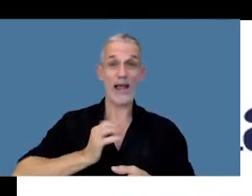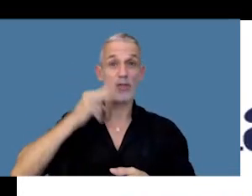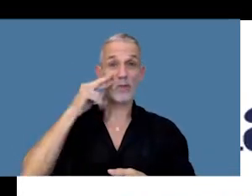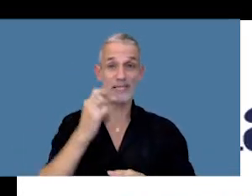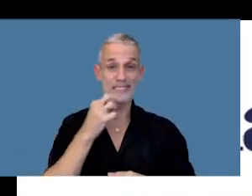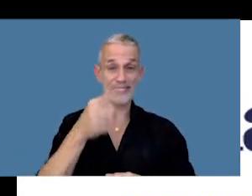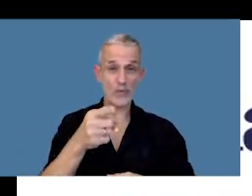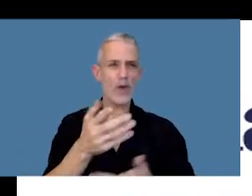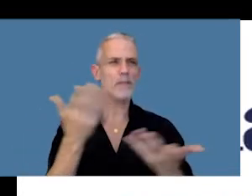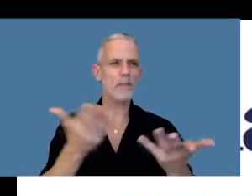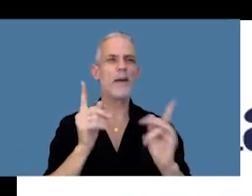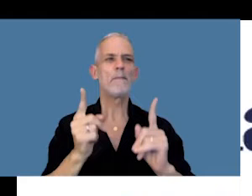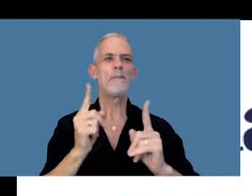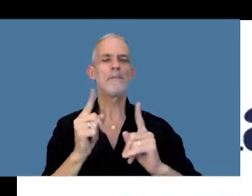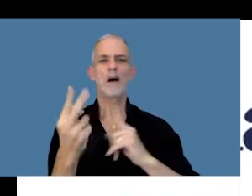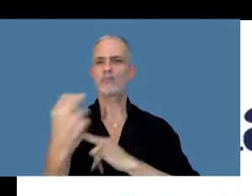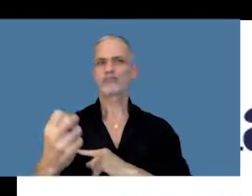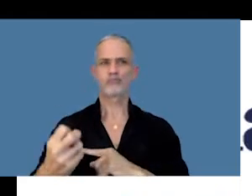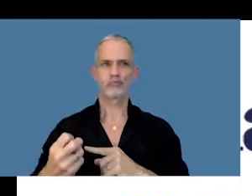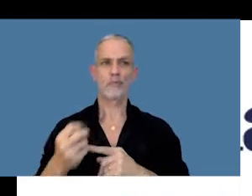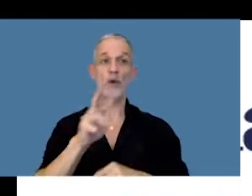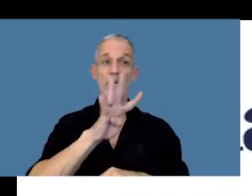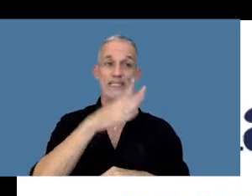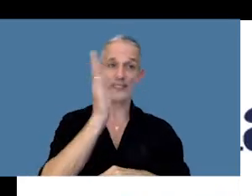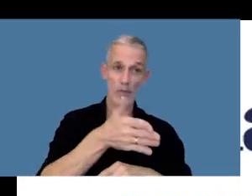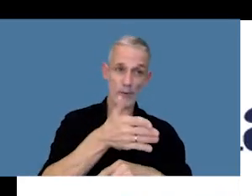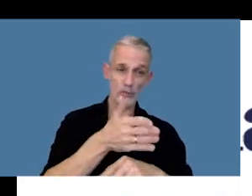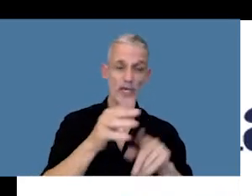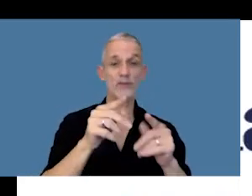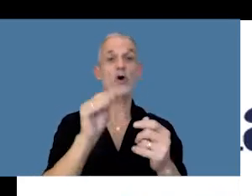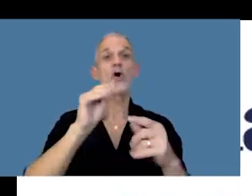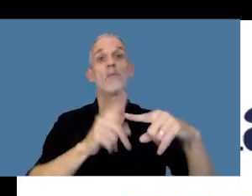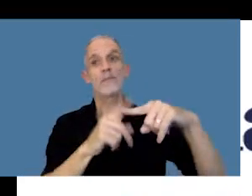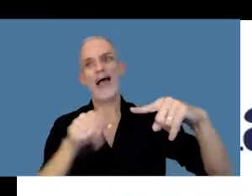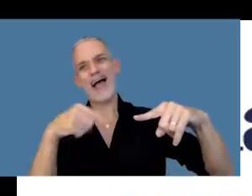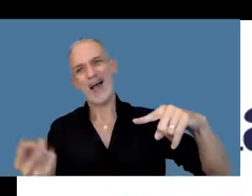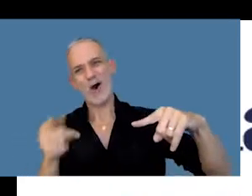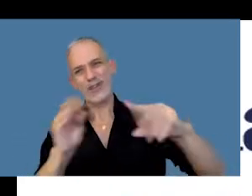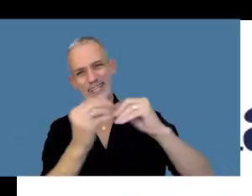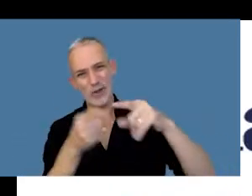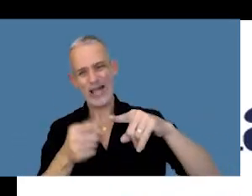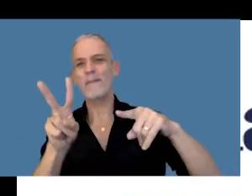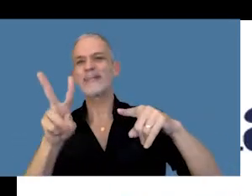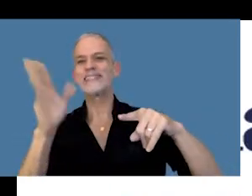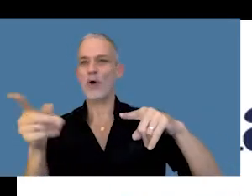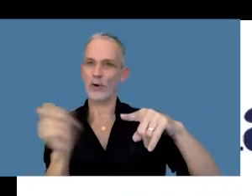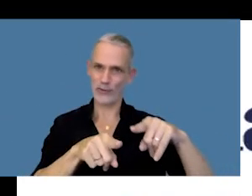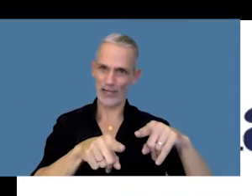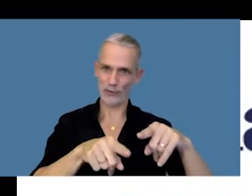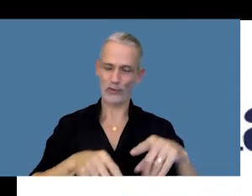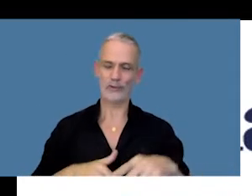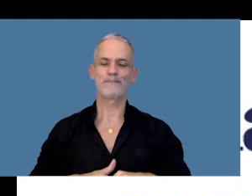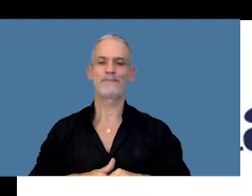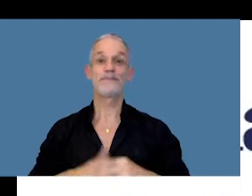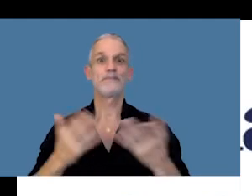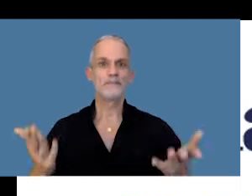se aplica la misma percepción, 45% y otra de 25%. ¿A lo